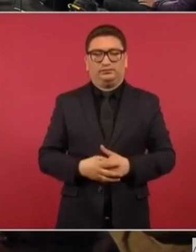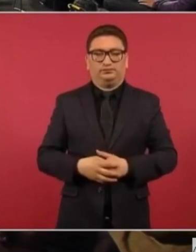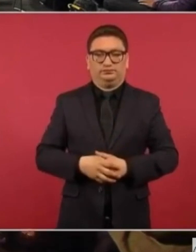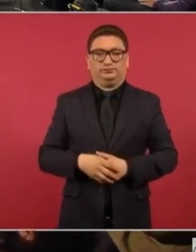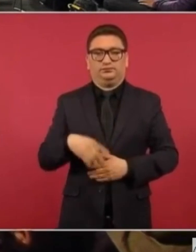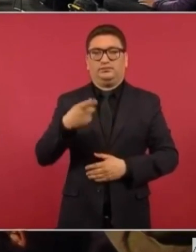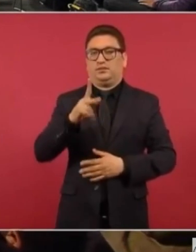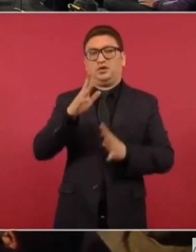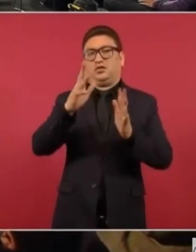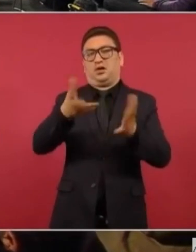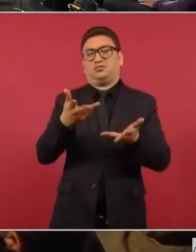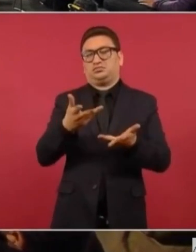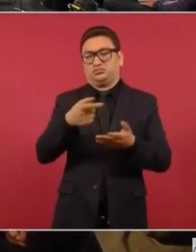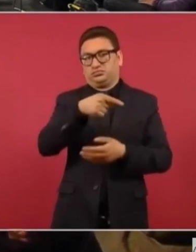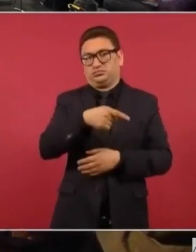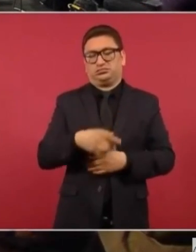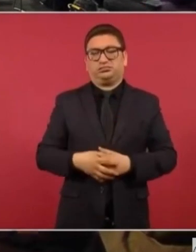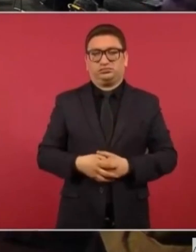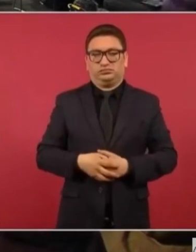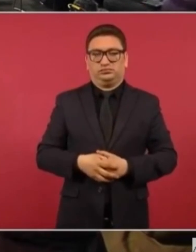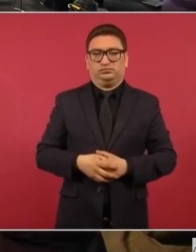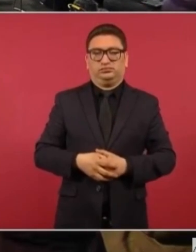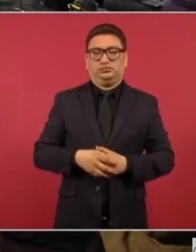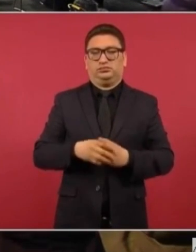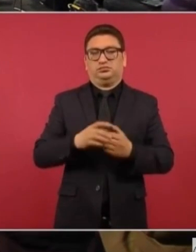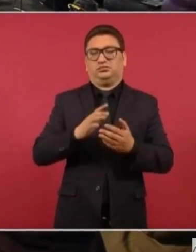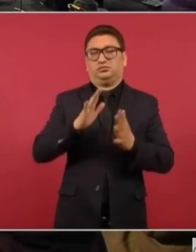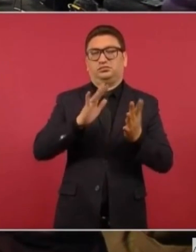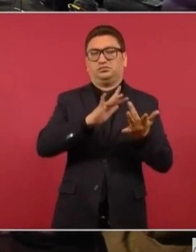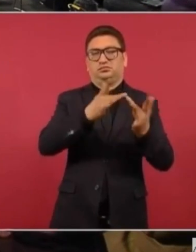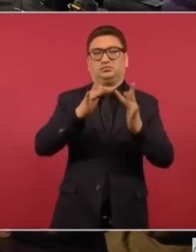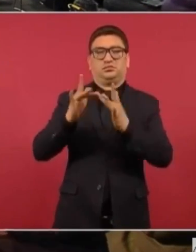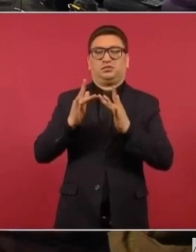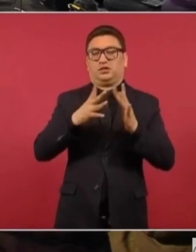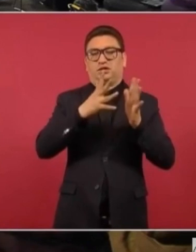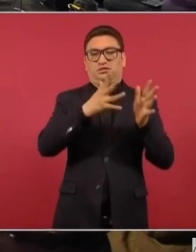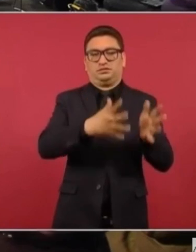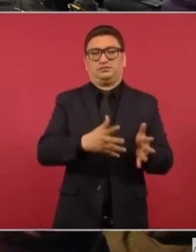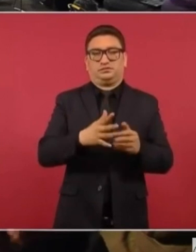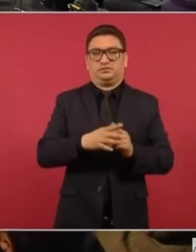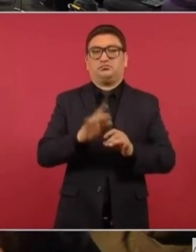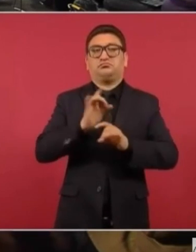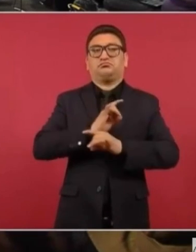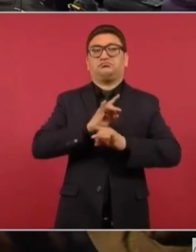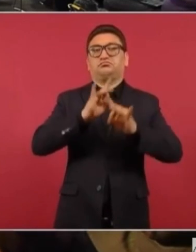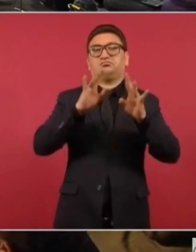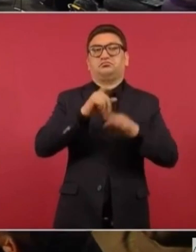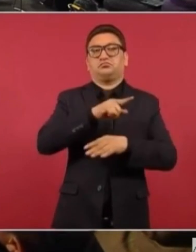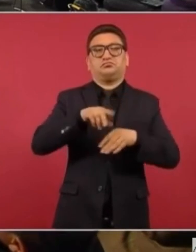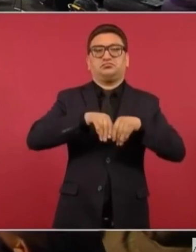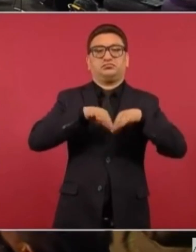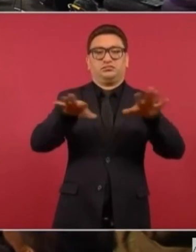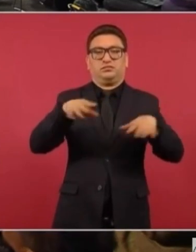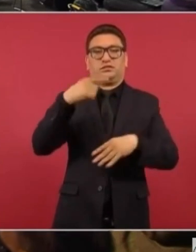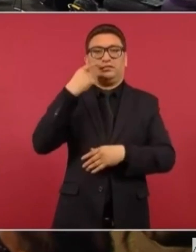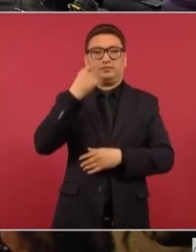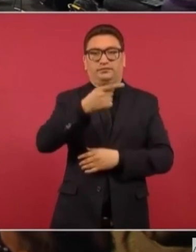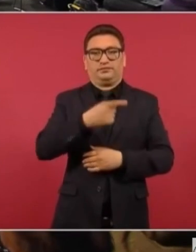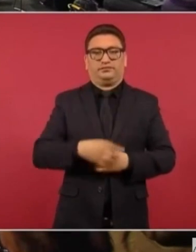pero es lo que saca uno de las redes y es espontánea. A ver.